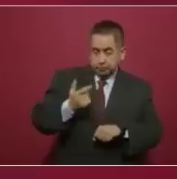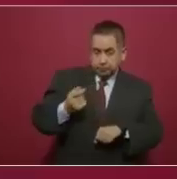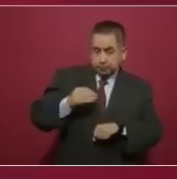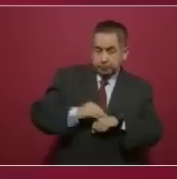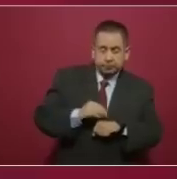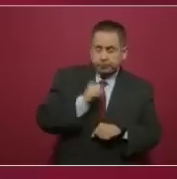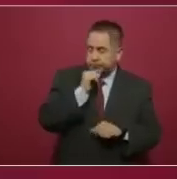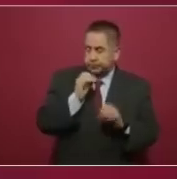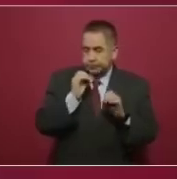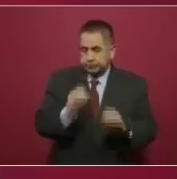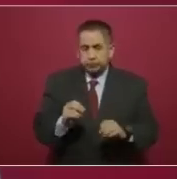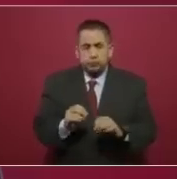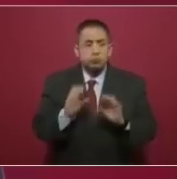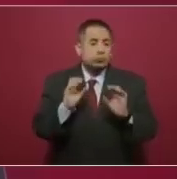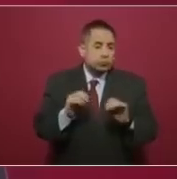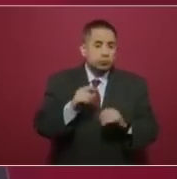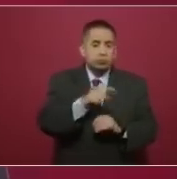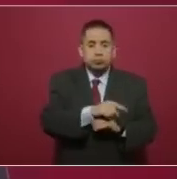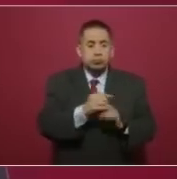ni hay impuestos nuevos.